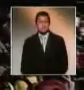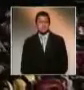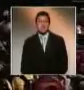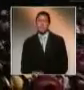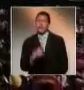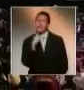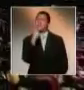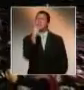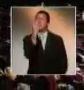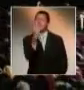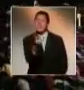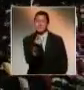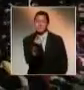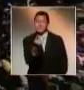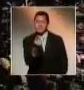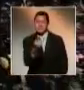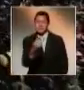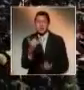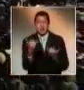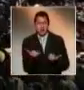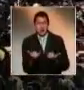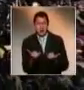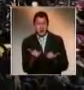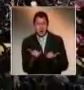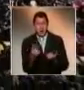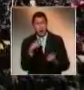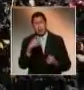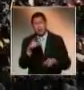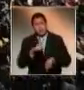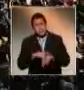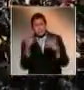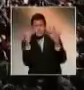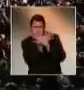para decirle, en estas horas de incertidumbre,